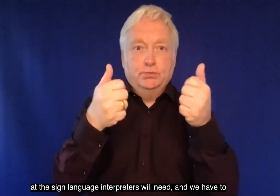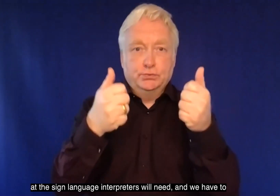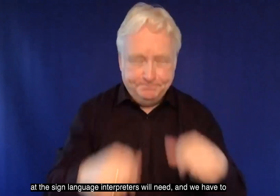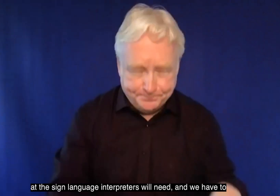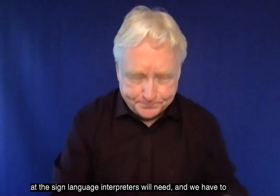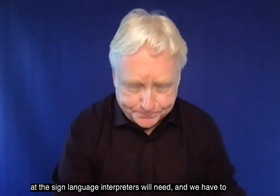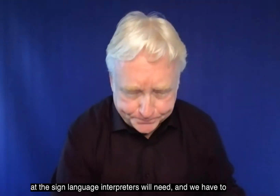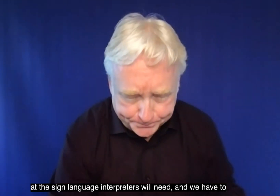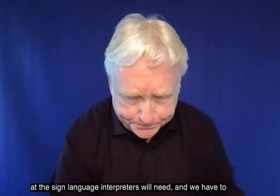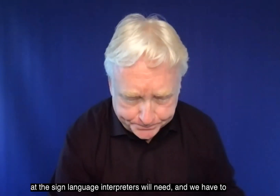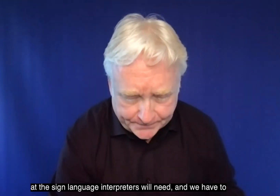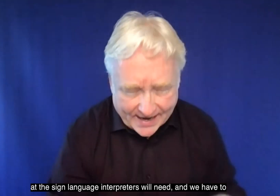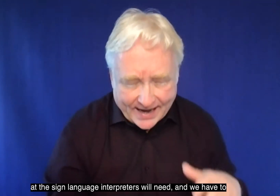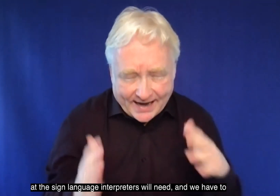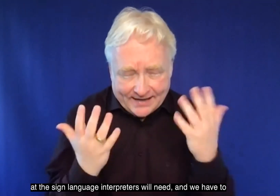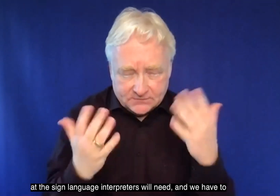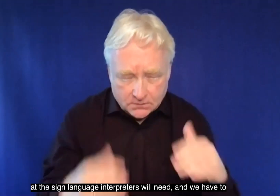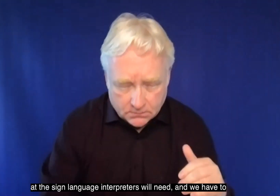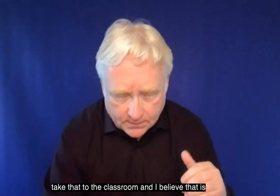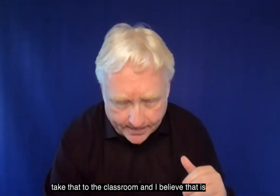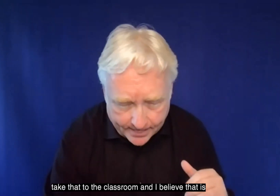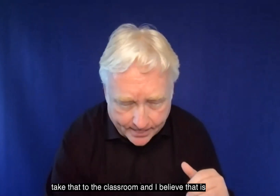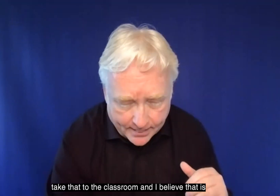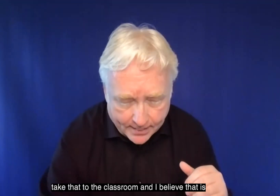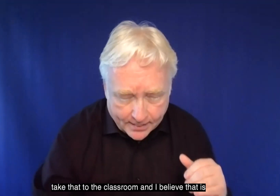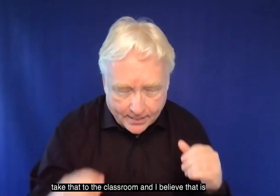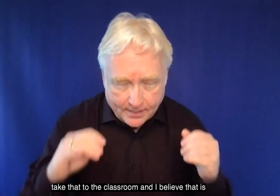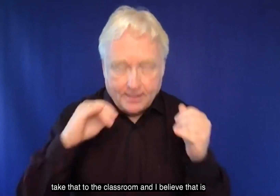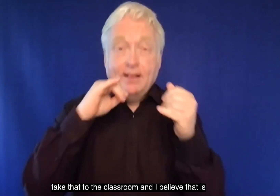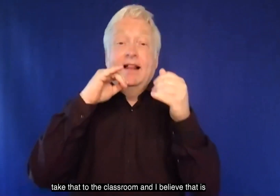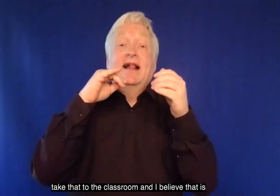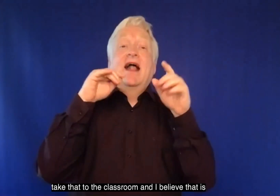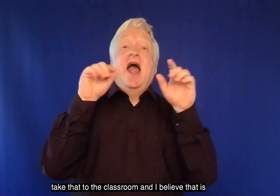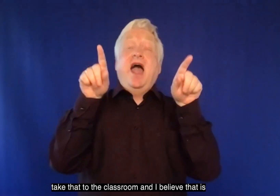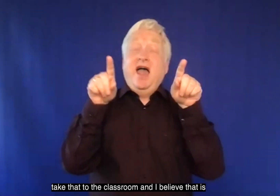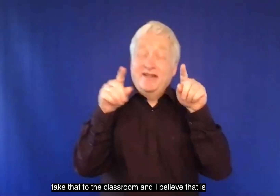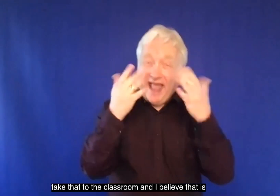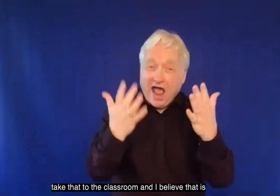Creo que es algo de lo cual nos podemos beneficiar ambas.